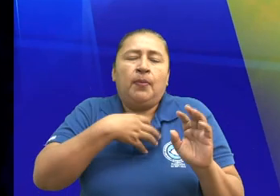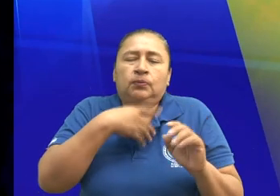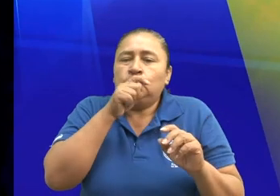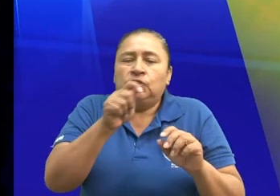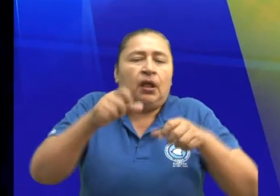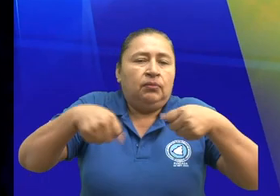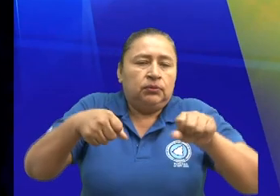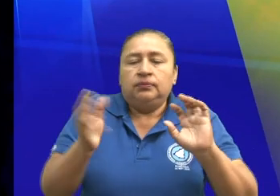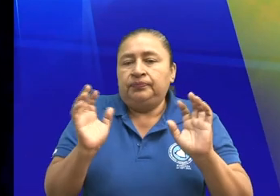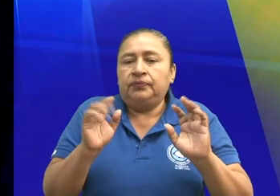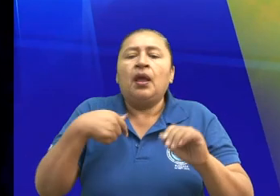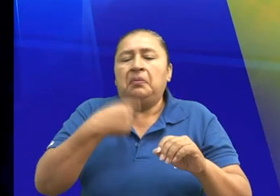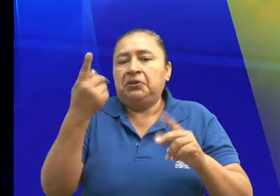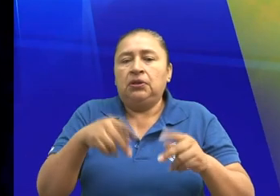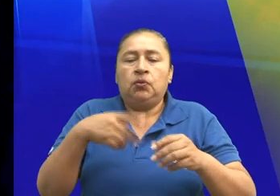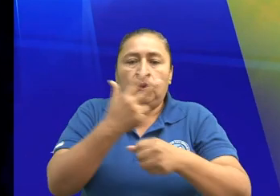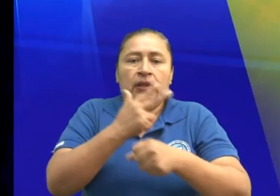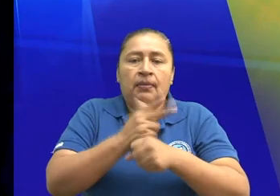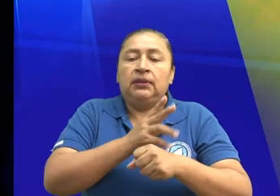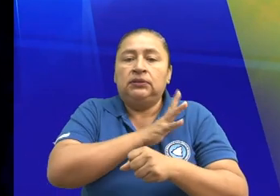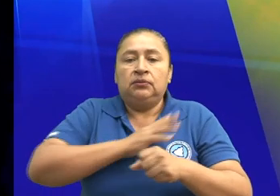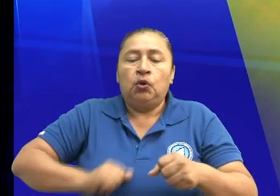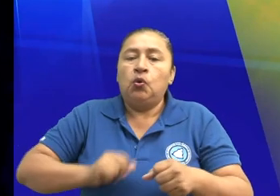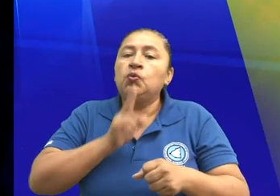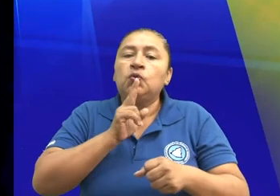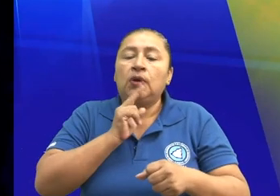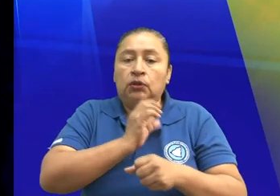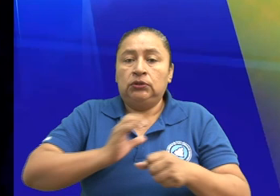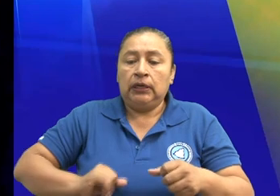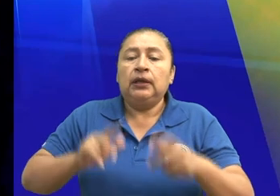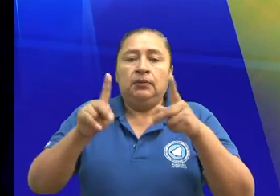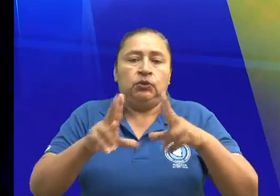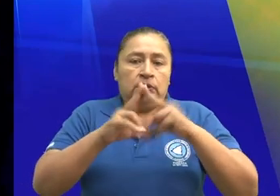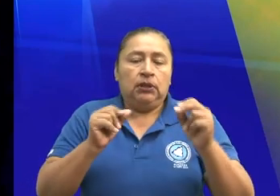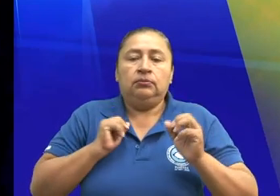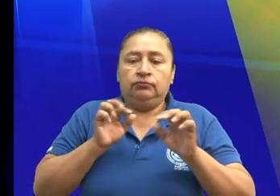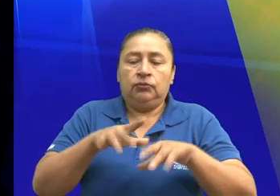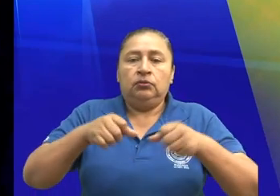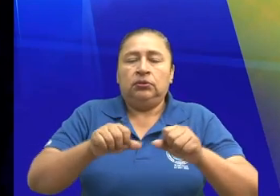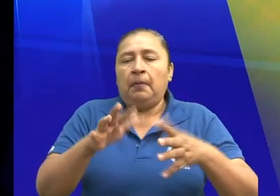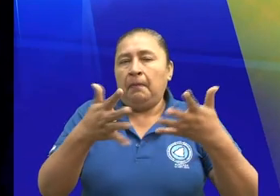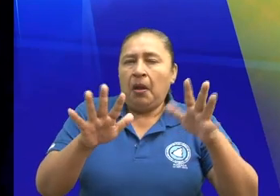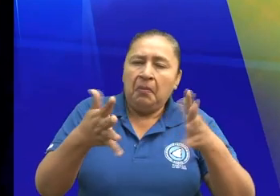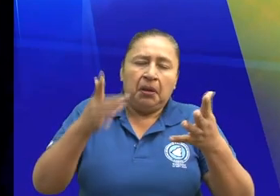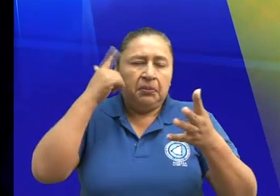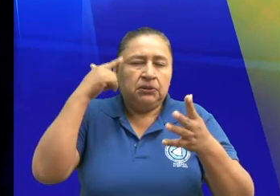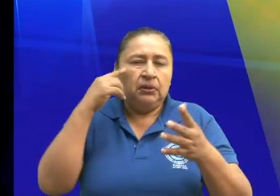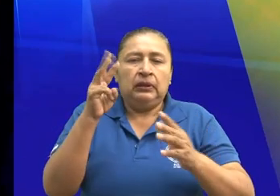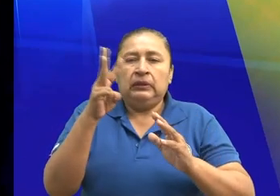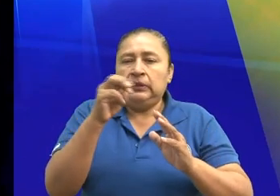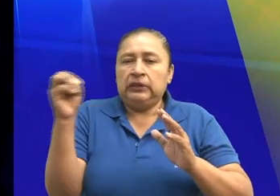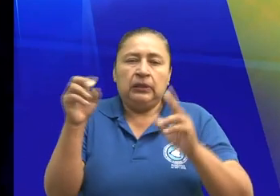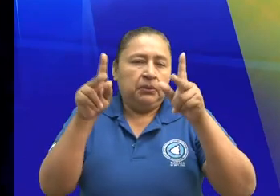al motociclismo, ellos vienen de Guatemala, El Salvador, Honduras, Costa Rica y los nicaragüenses. Se esperan los organizadores más de